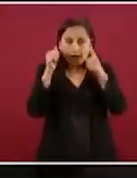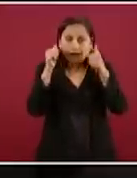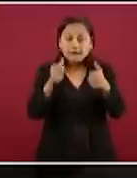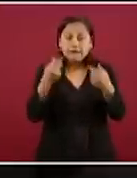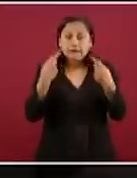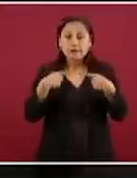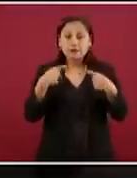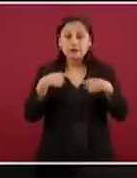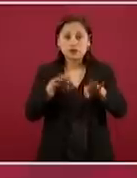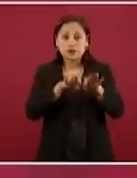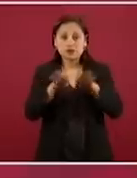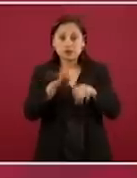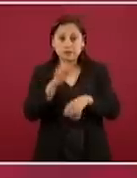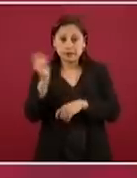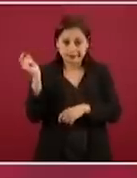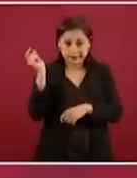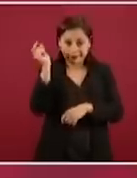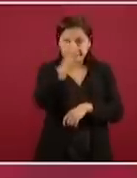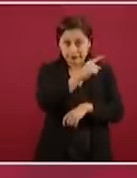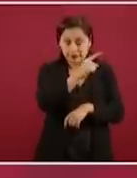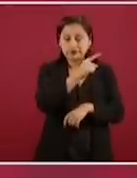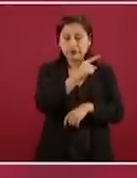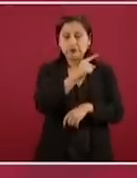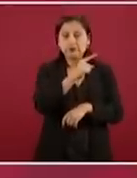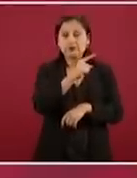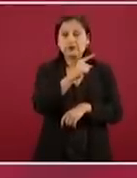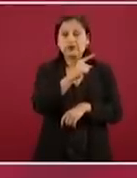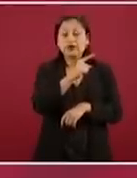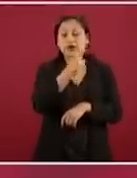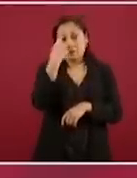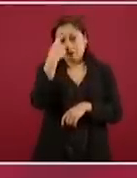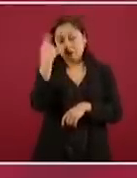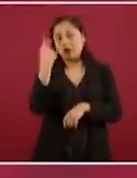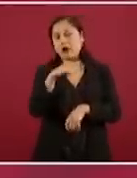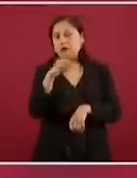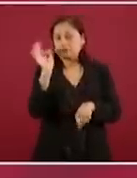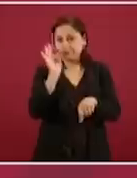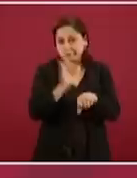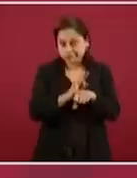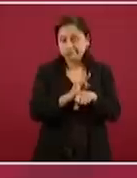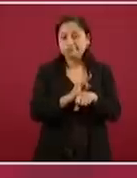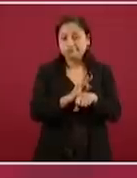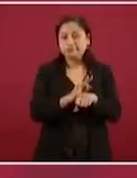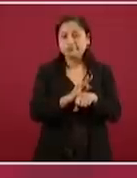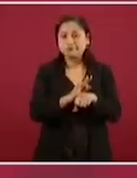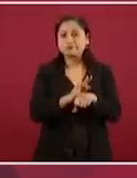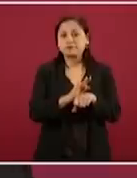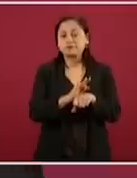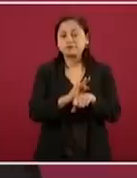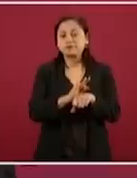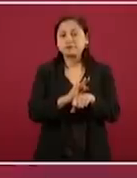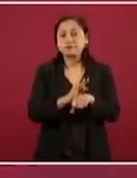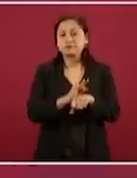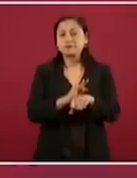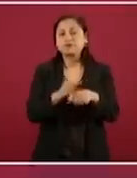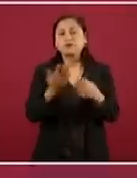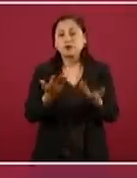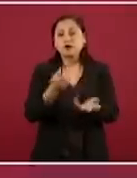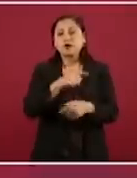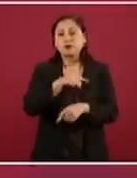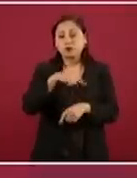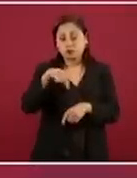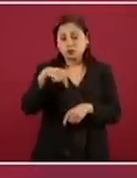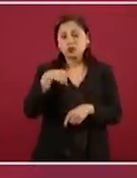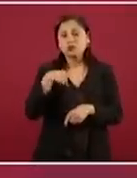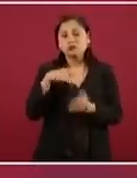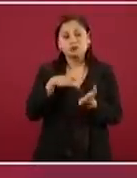protegerlos, y ese es el mecanismo, la forma que tenemos de apoyar